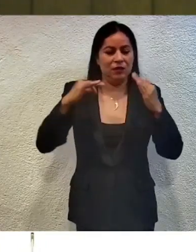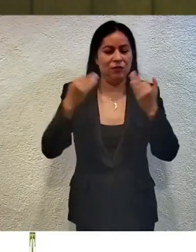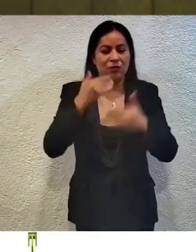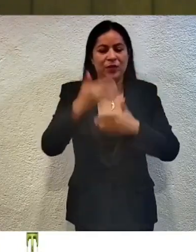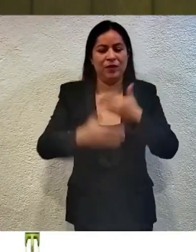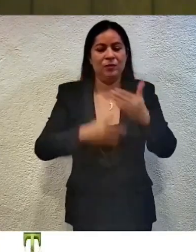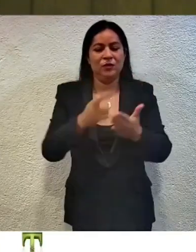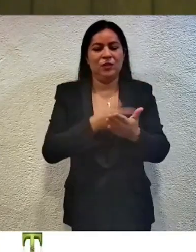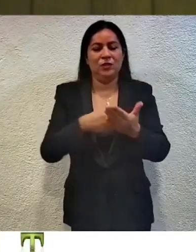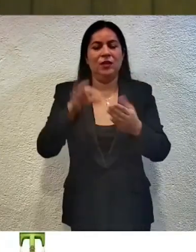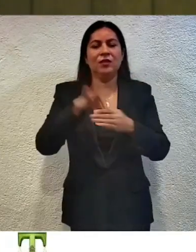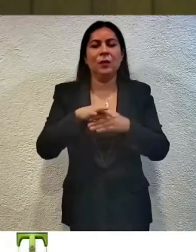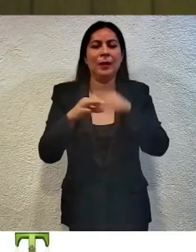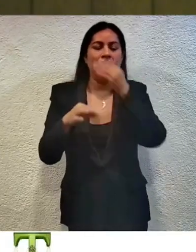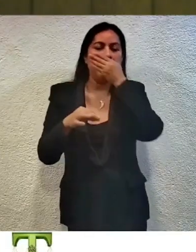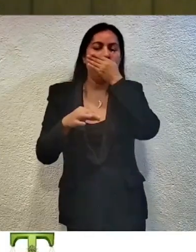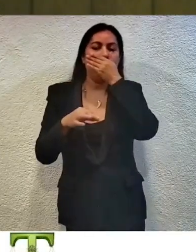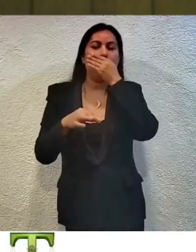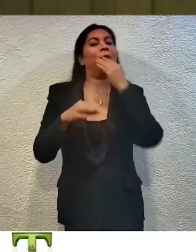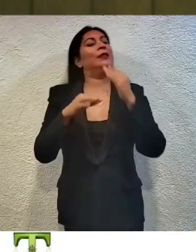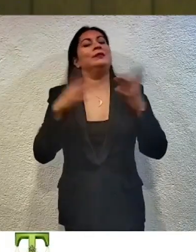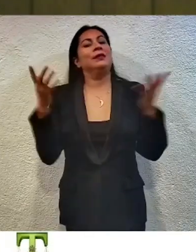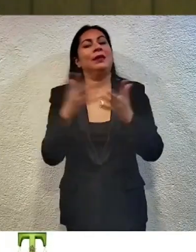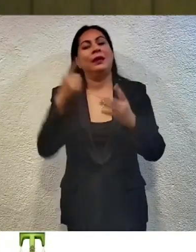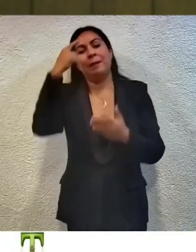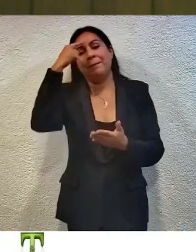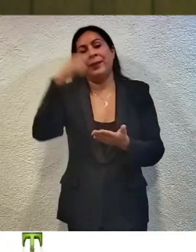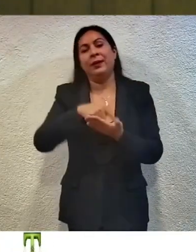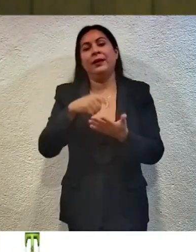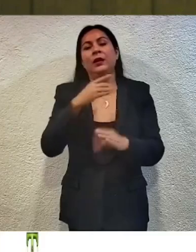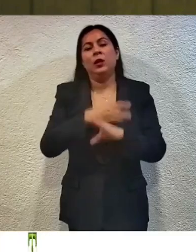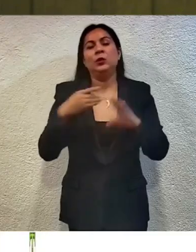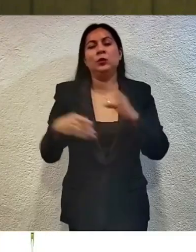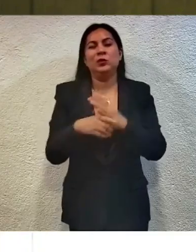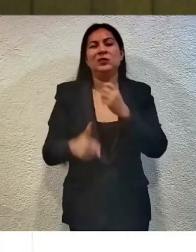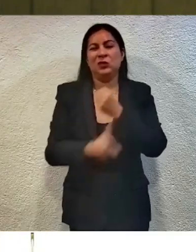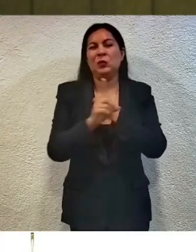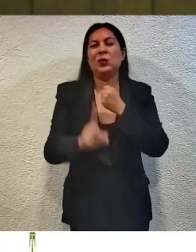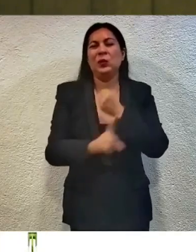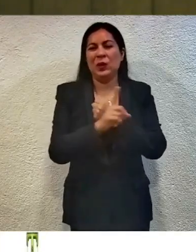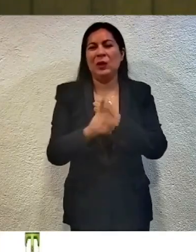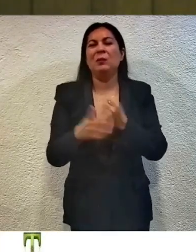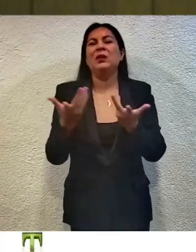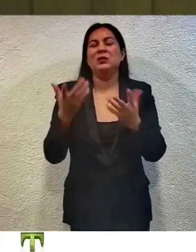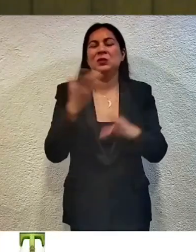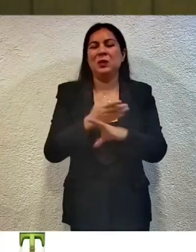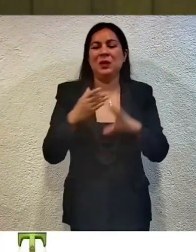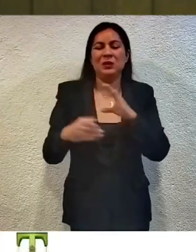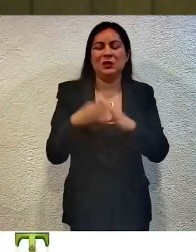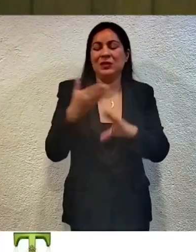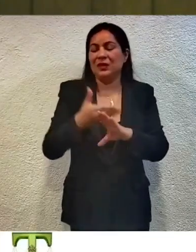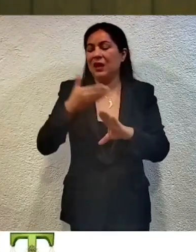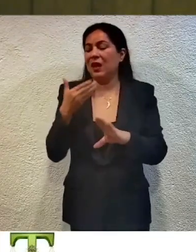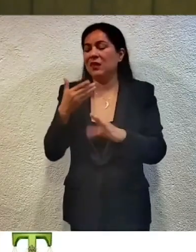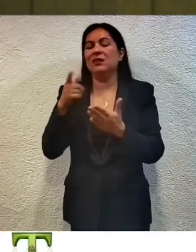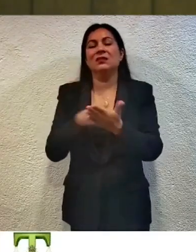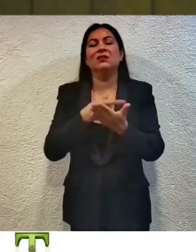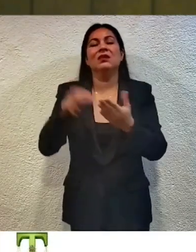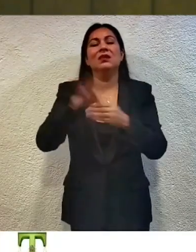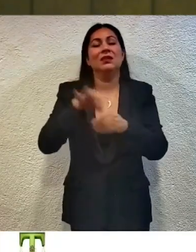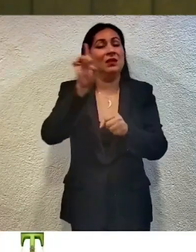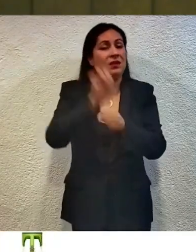proceso electoral estén diseñadas para evitar situaciones conflictivas sobre los actos previos a la jornada